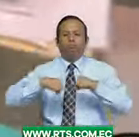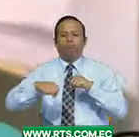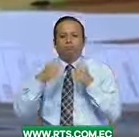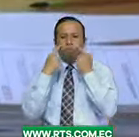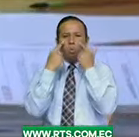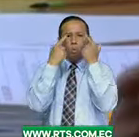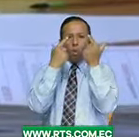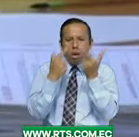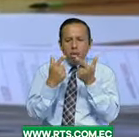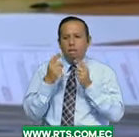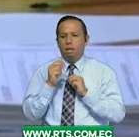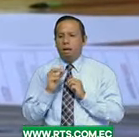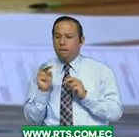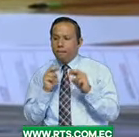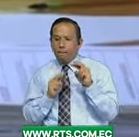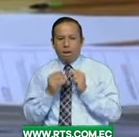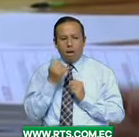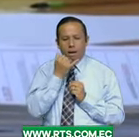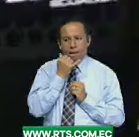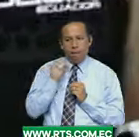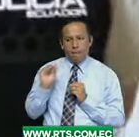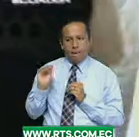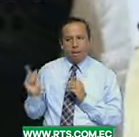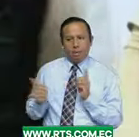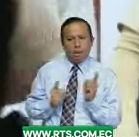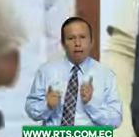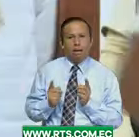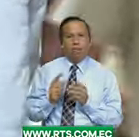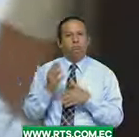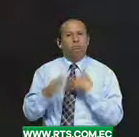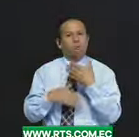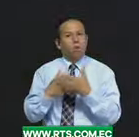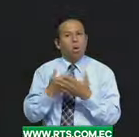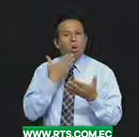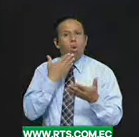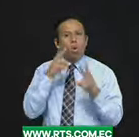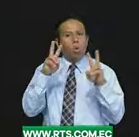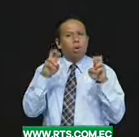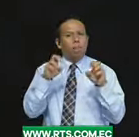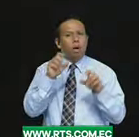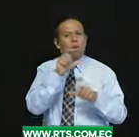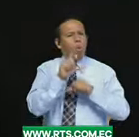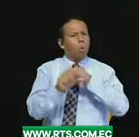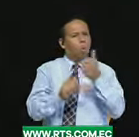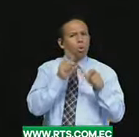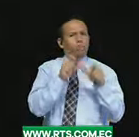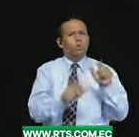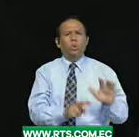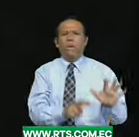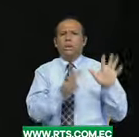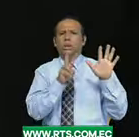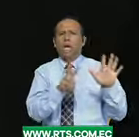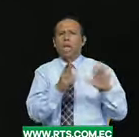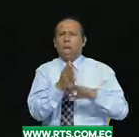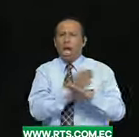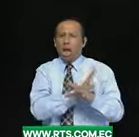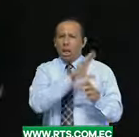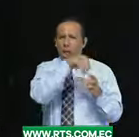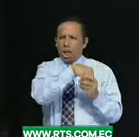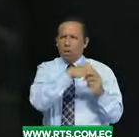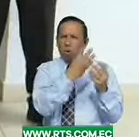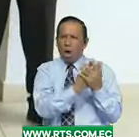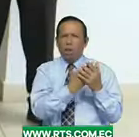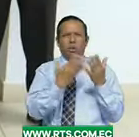y planificación. En la audiencia se resolvió extinguir la acción penal sobre siete procesados que fueron asesinados en cárceles de Quito y